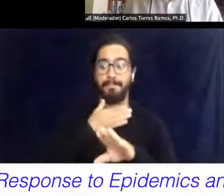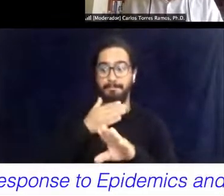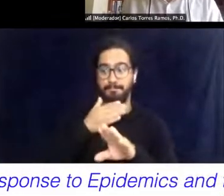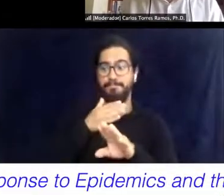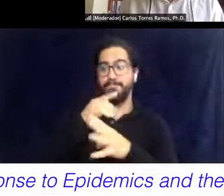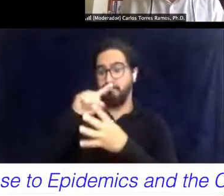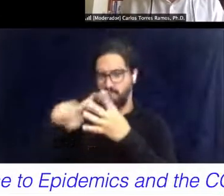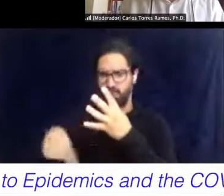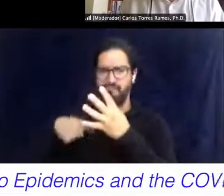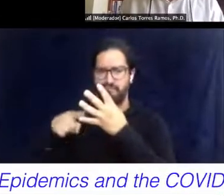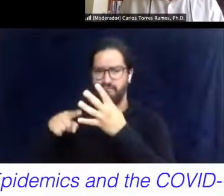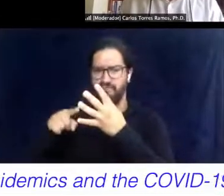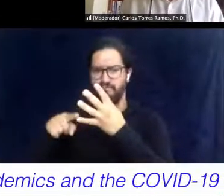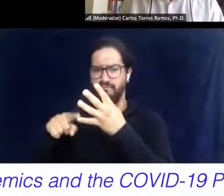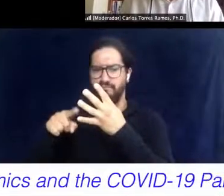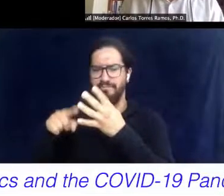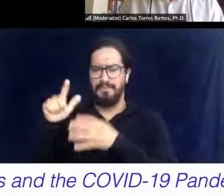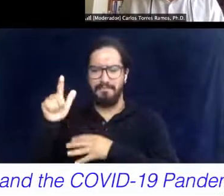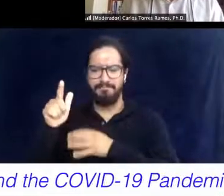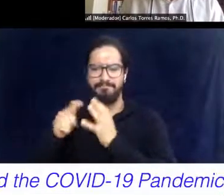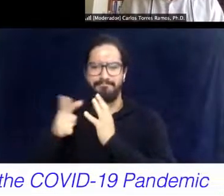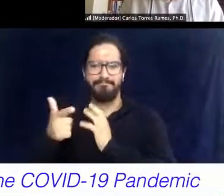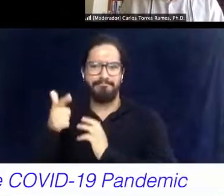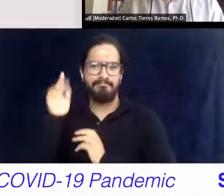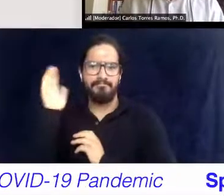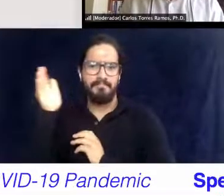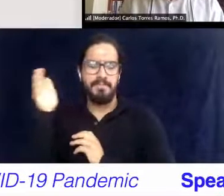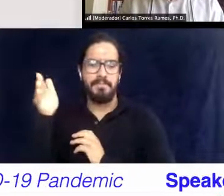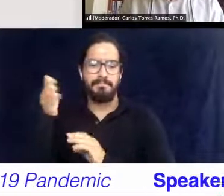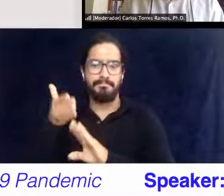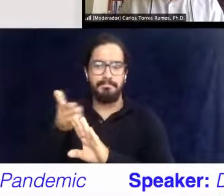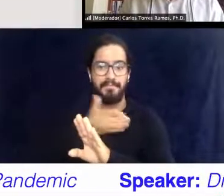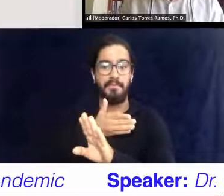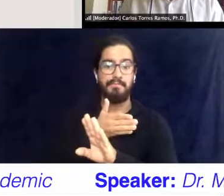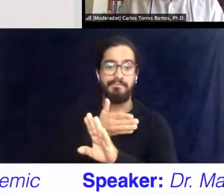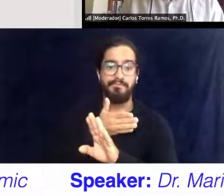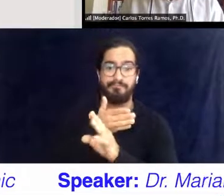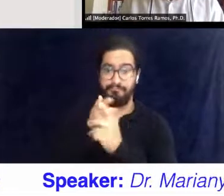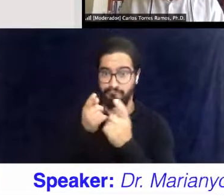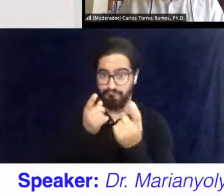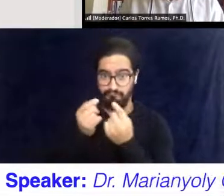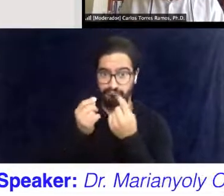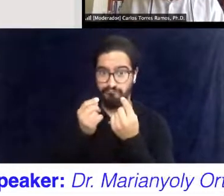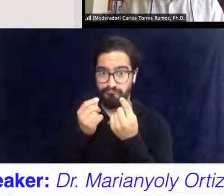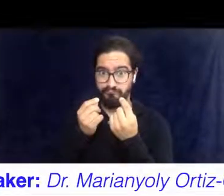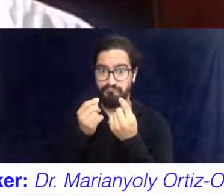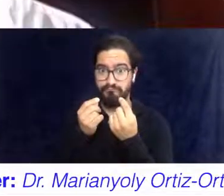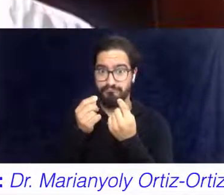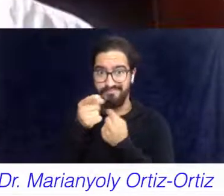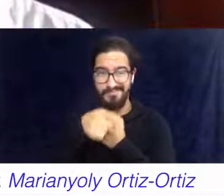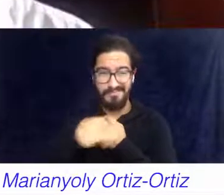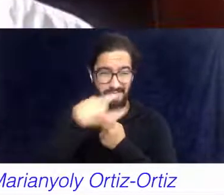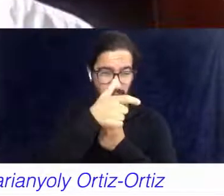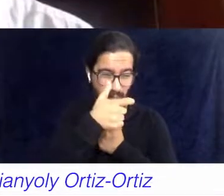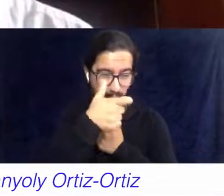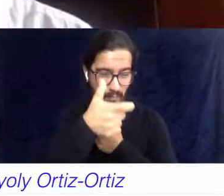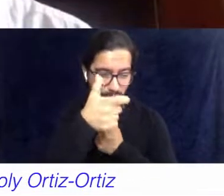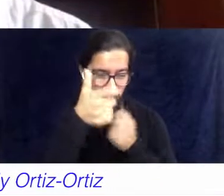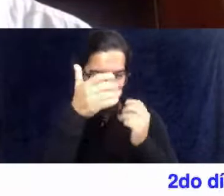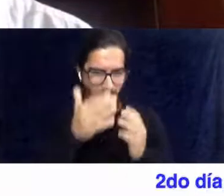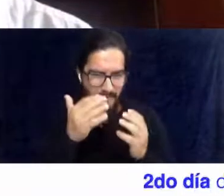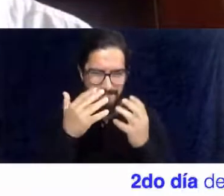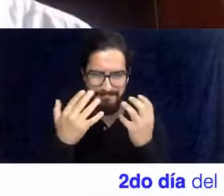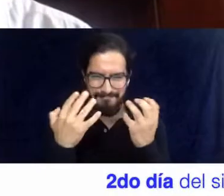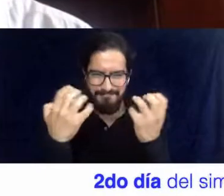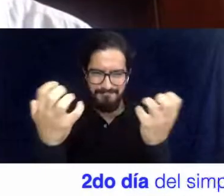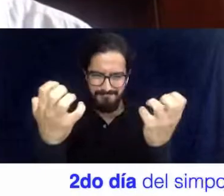panel, I would like to encourage all the people that are watching these presentations to